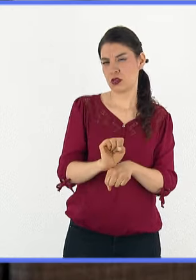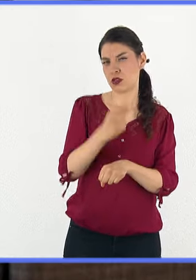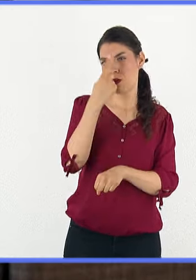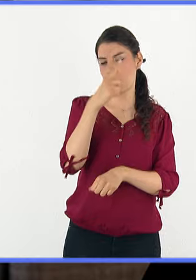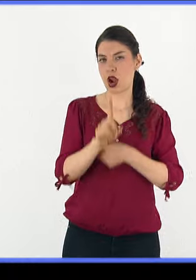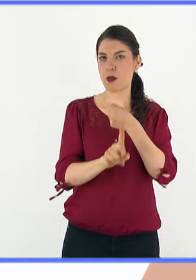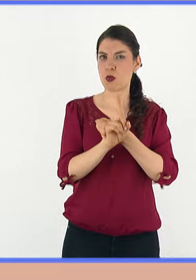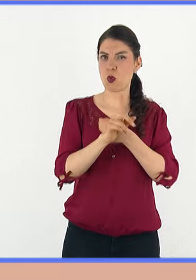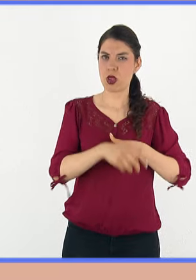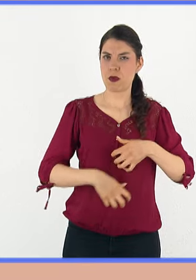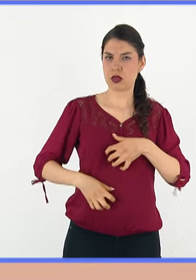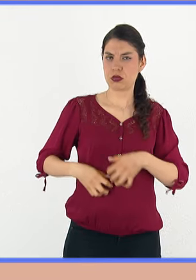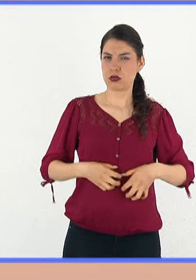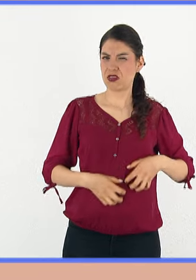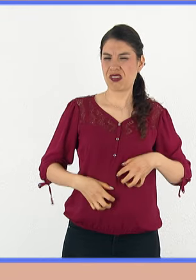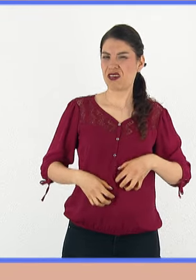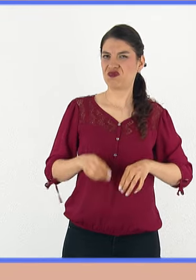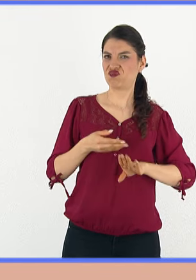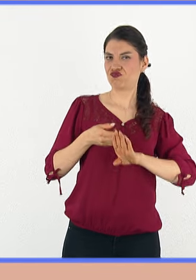problemas